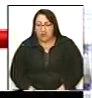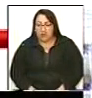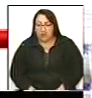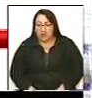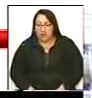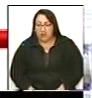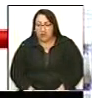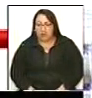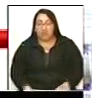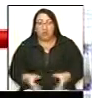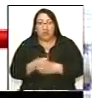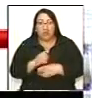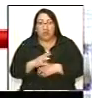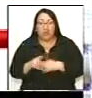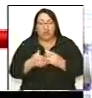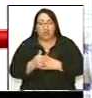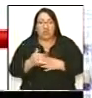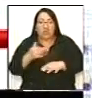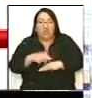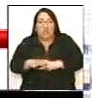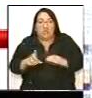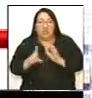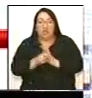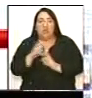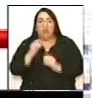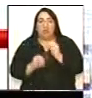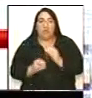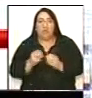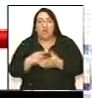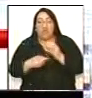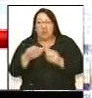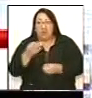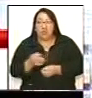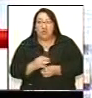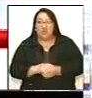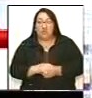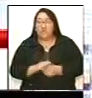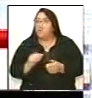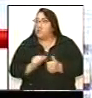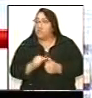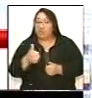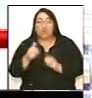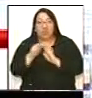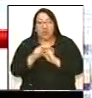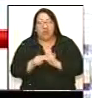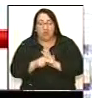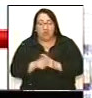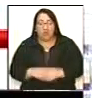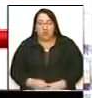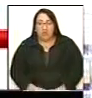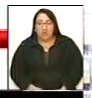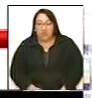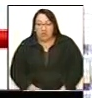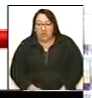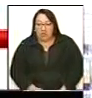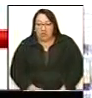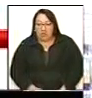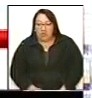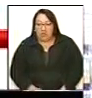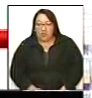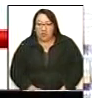del Consejo de Reforma, ya para entrar a la ley del Consejo de Reforma, porque la verdad, de las otras normas o